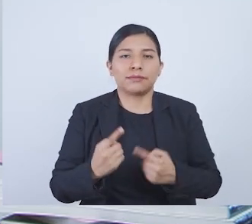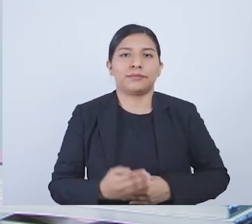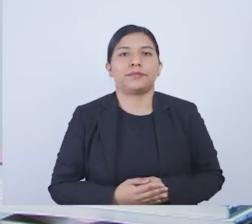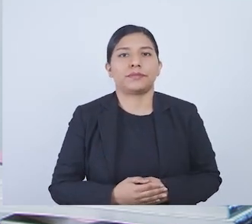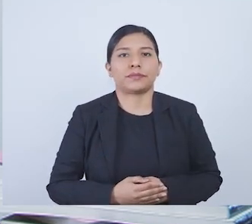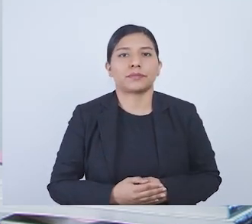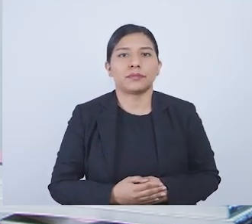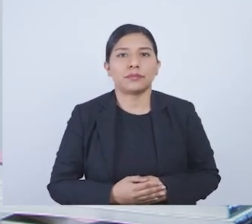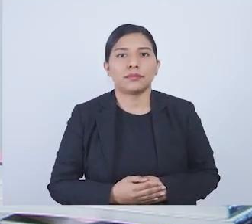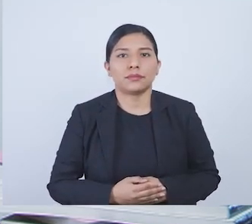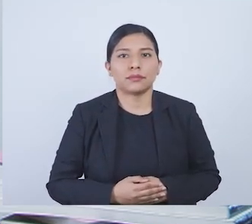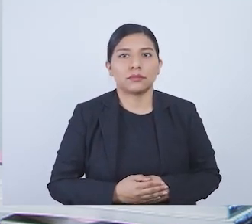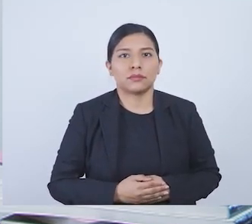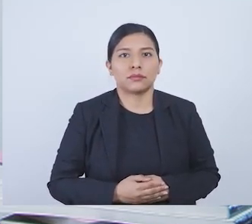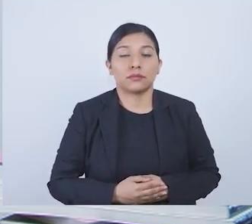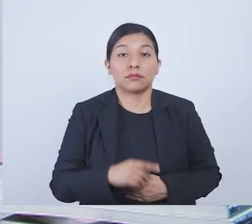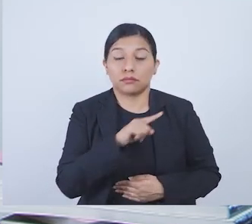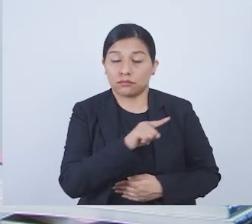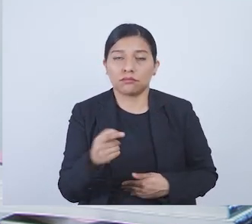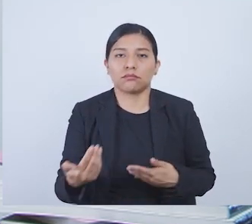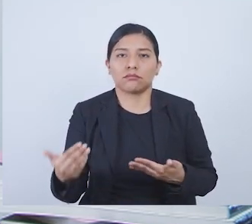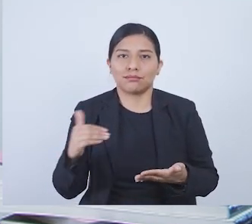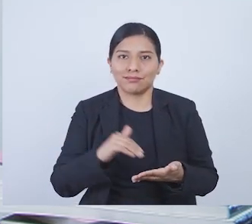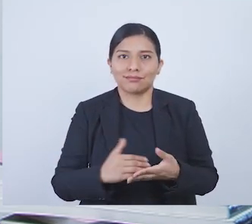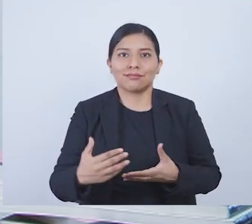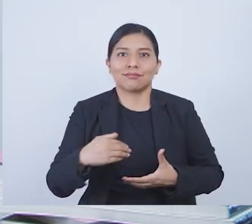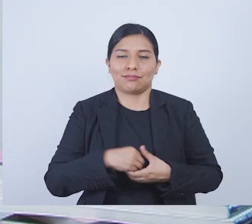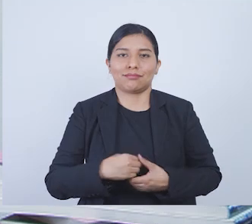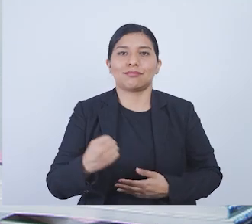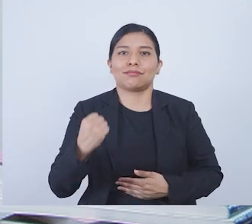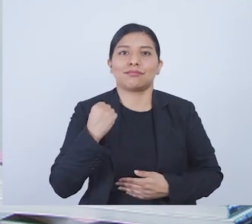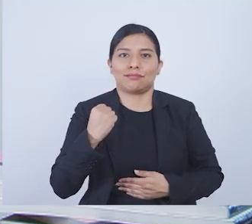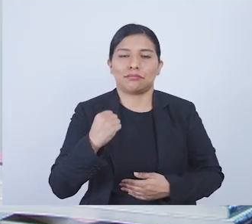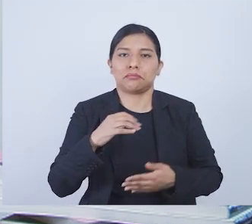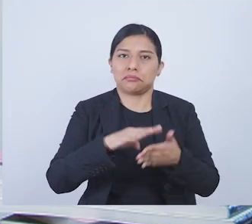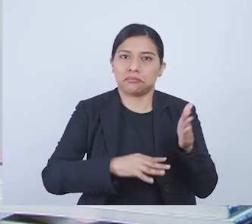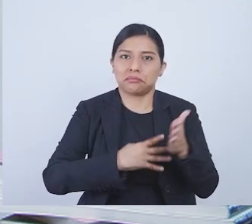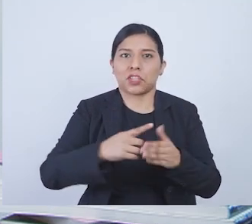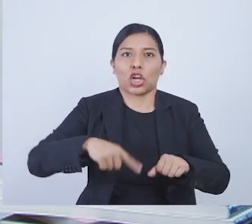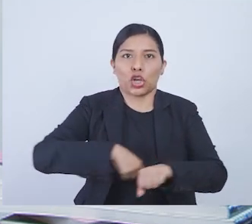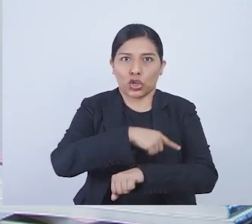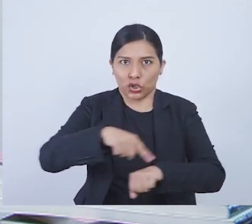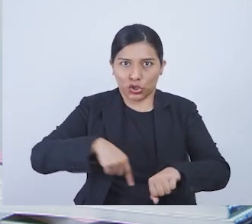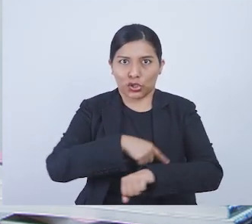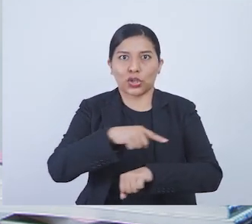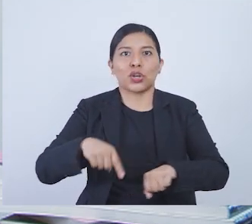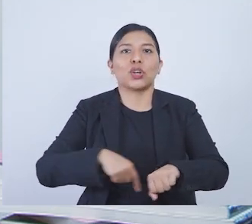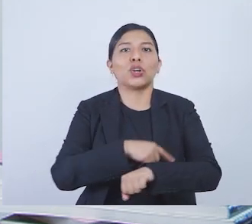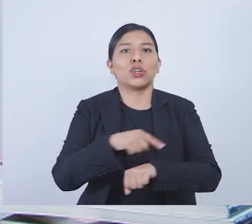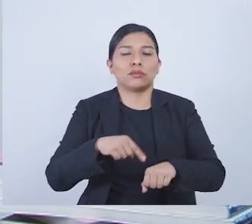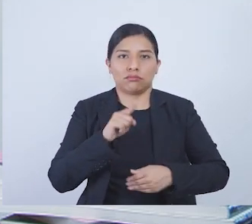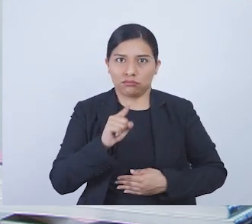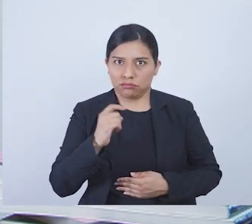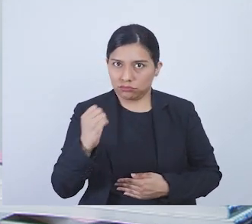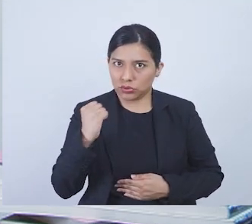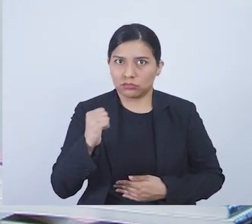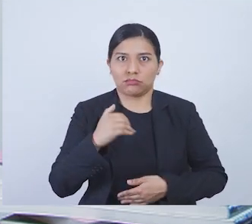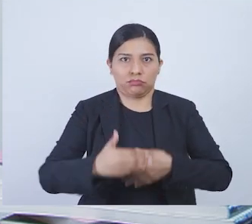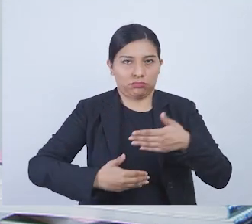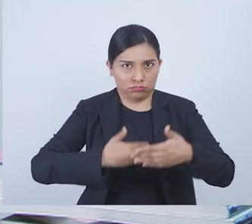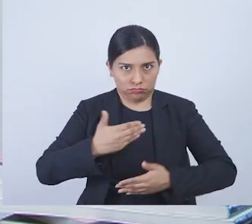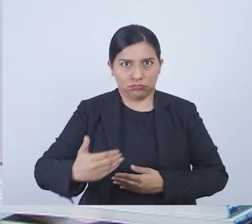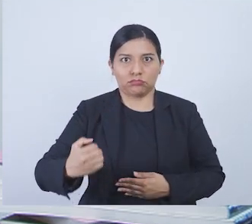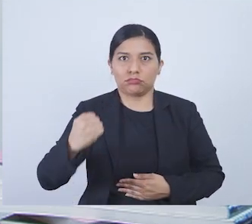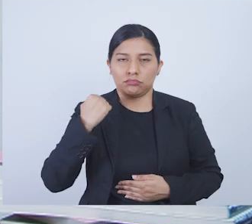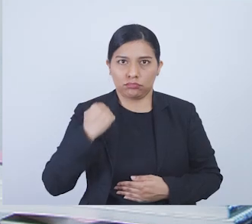revalidar y reafirmar la importancia de cumplir la carga horaria, la actualización curricular, que es un proceso en el que